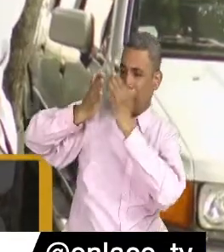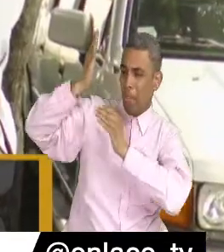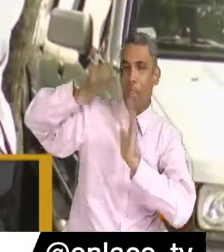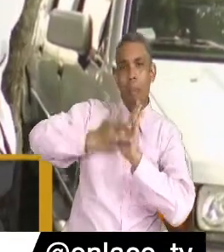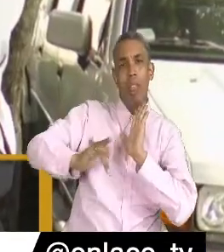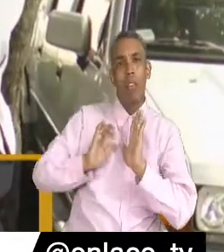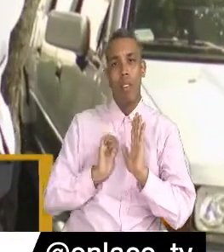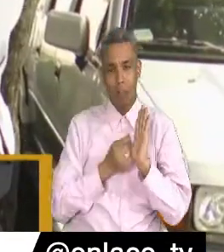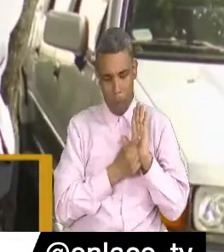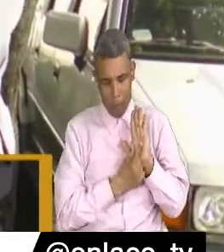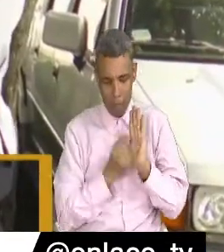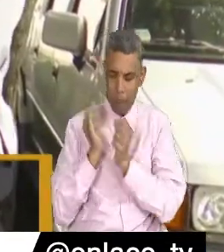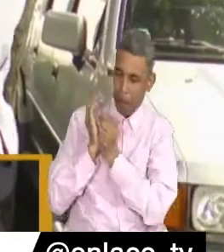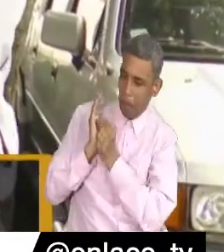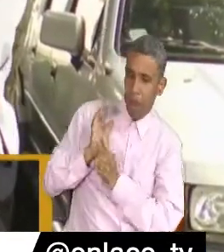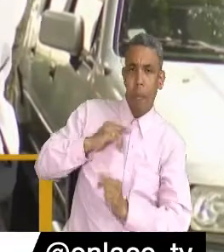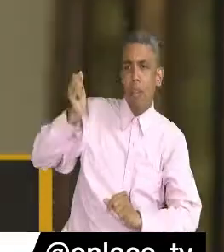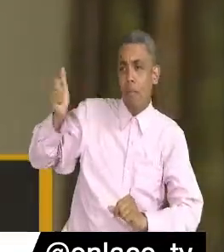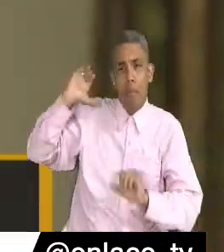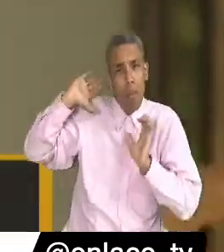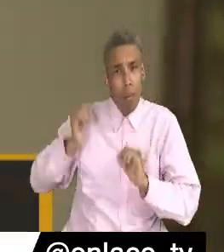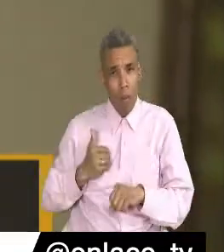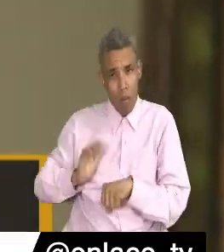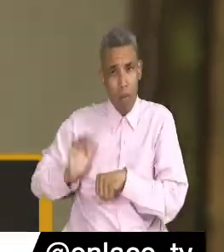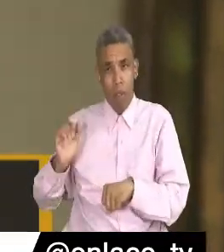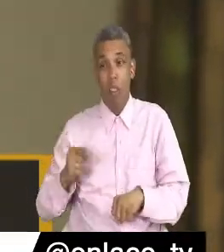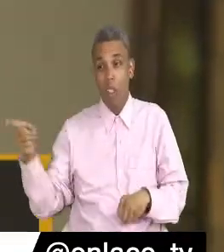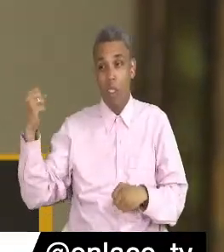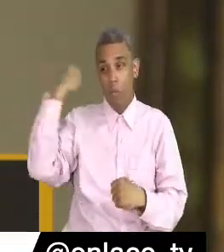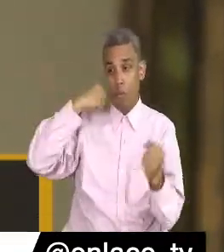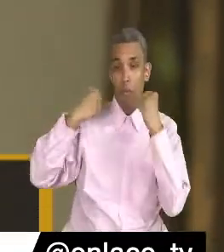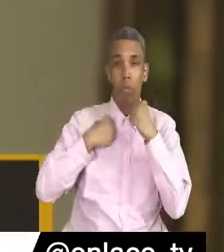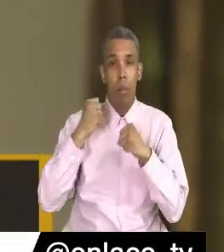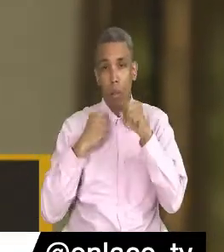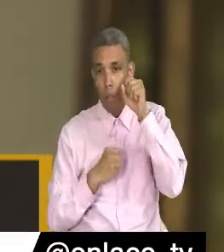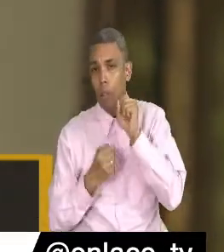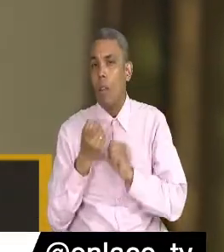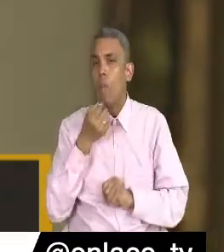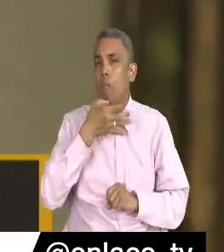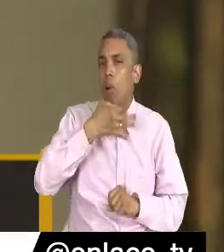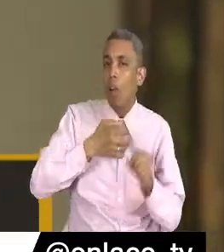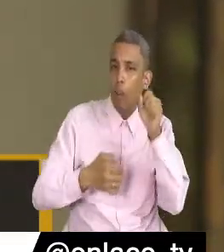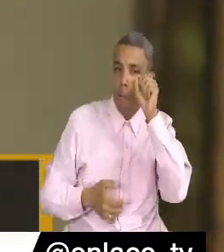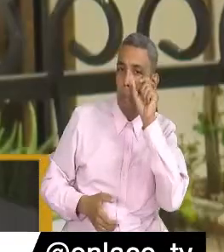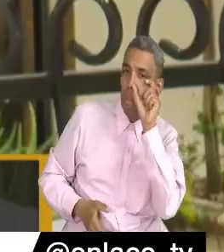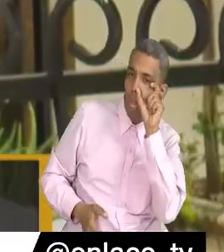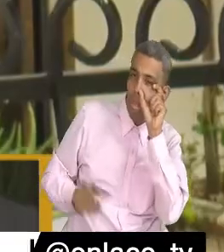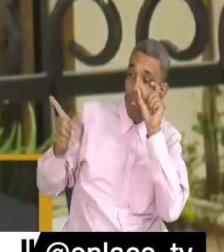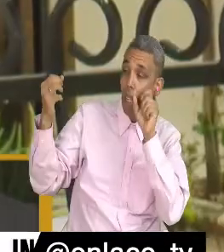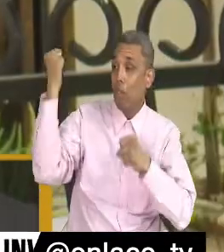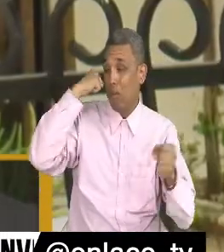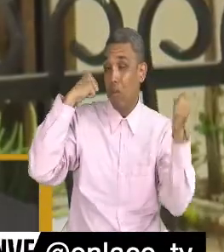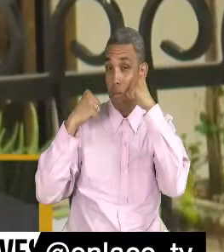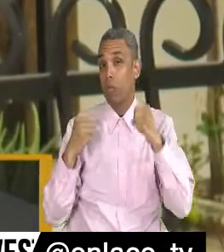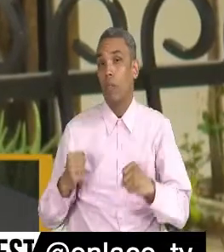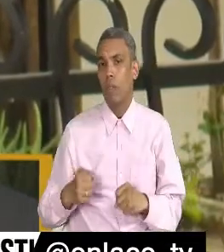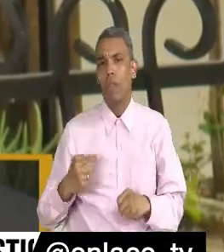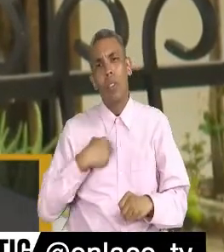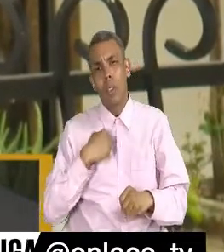terminó con lesiones en su rostro, en uno de sus hombros, y hasta asegura que ha tenido sangrado por los golpes recibidos. Clamaba, pedía auxilio, pero